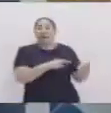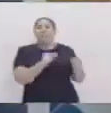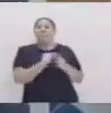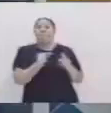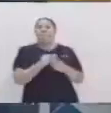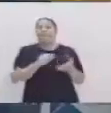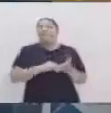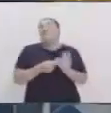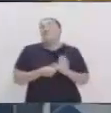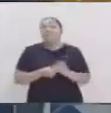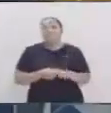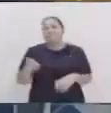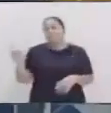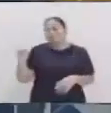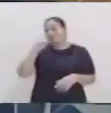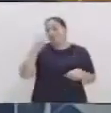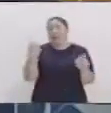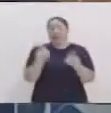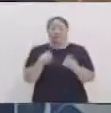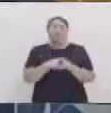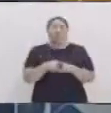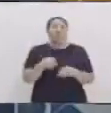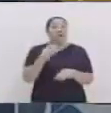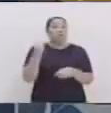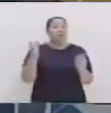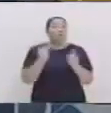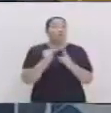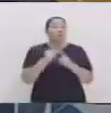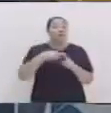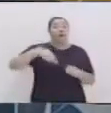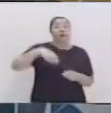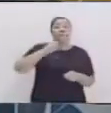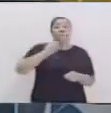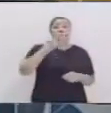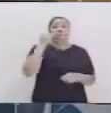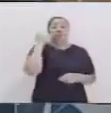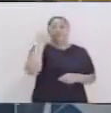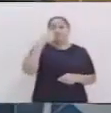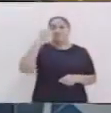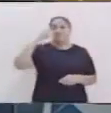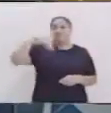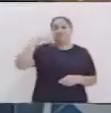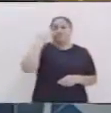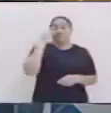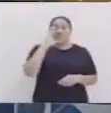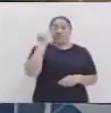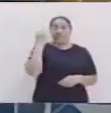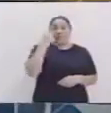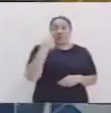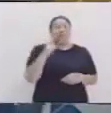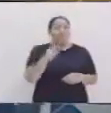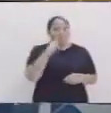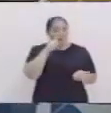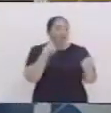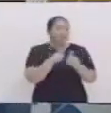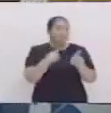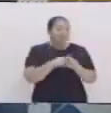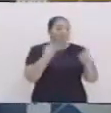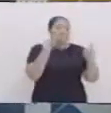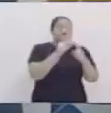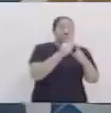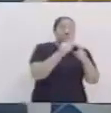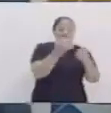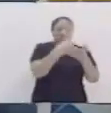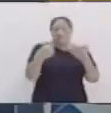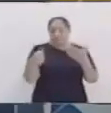Y también tienes que tomar en cuenta que existen las palabras polisémicas. ¿Te recuerdas cuáles son? Son las palabras que se escriben de una forma pero tienen